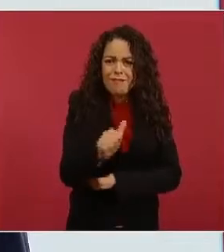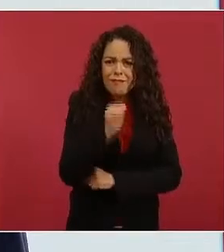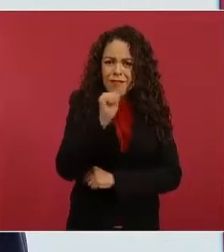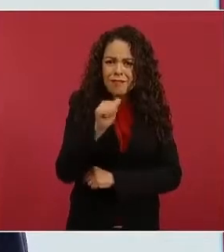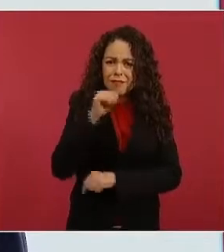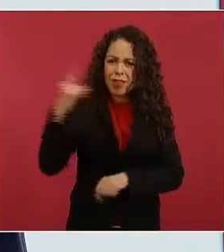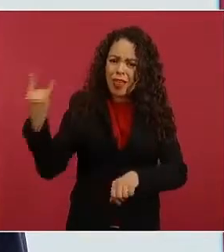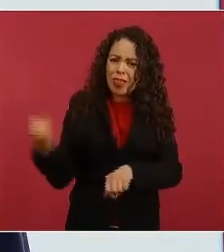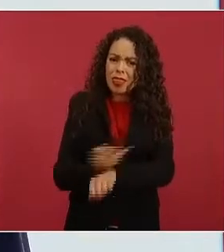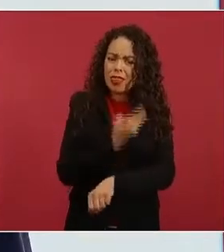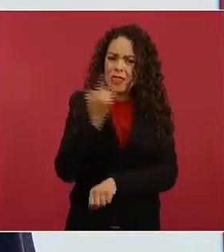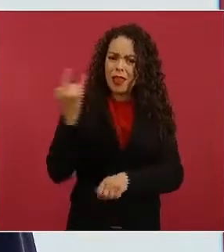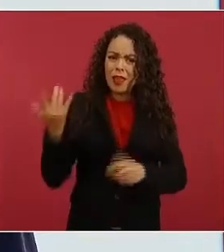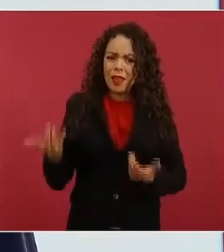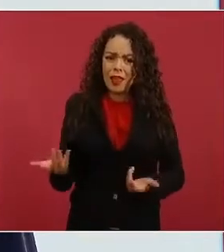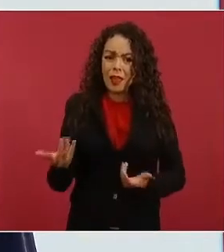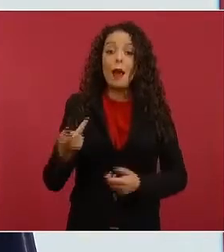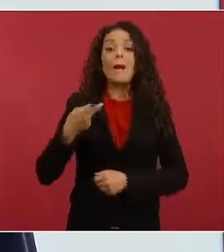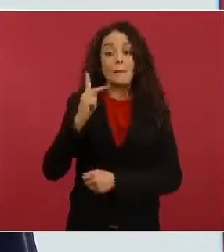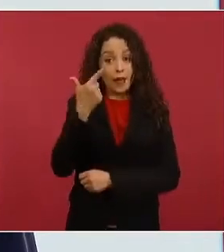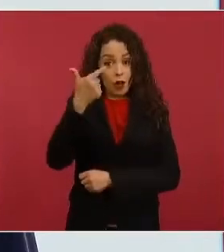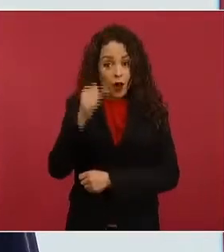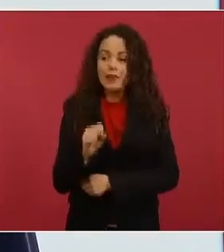sí compraron el gas.